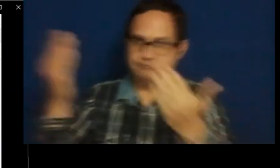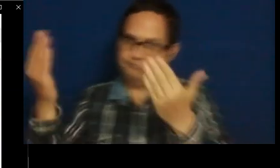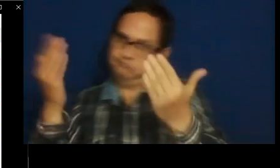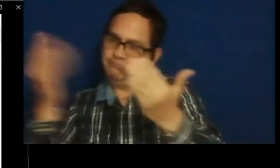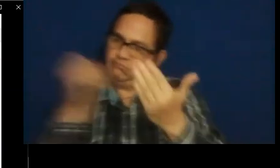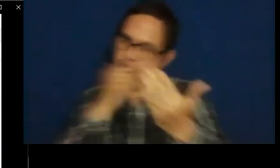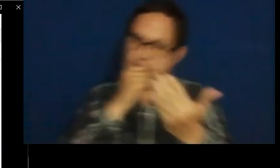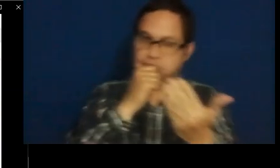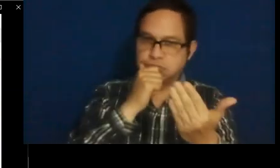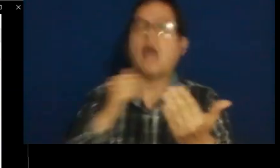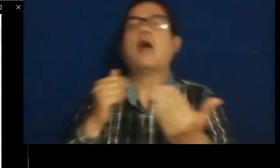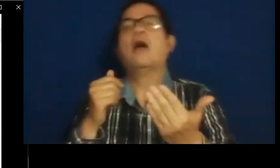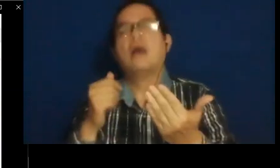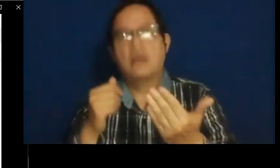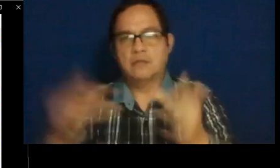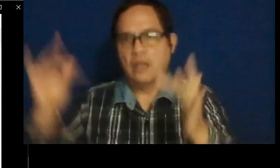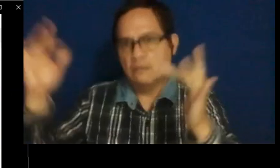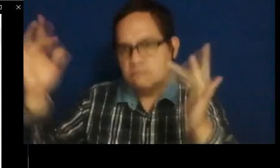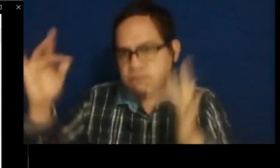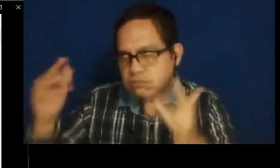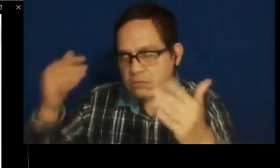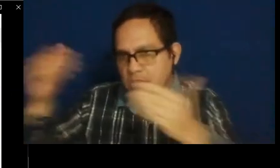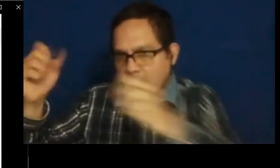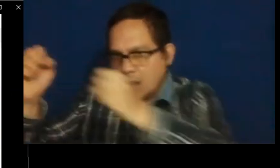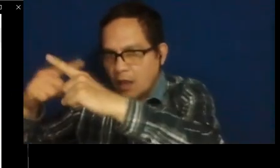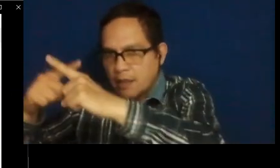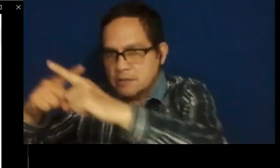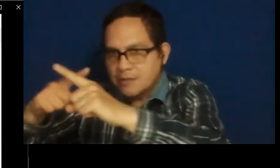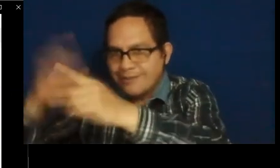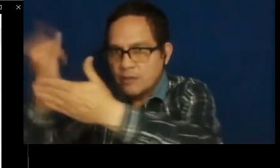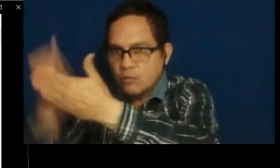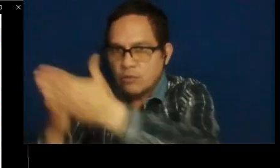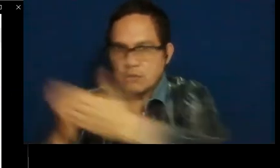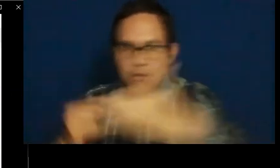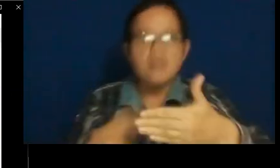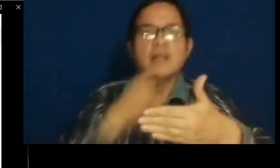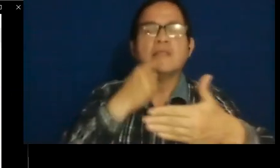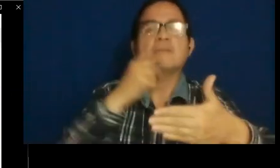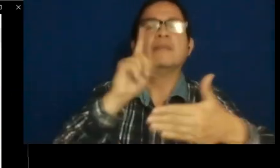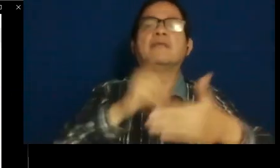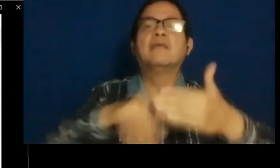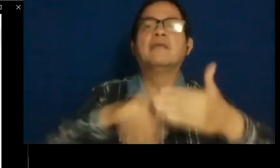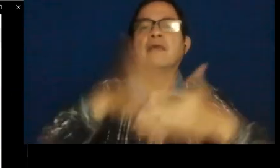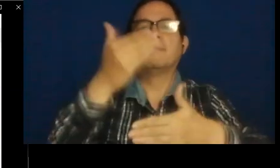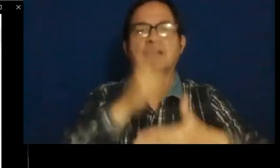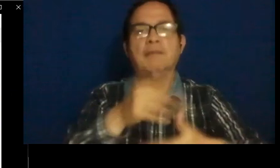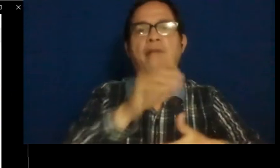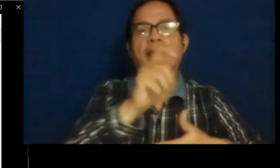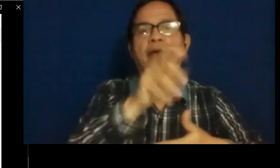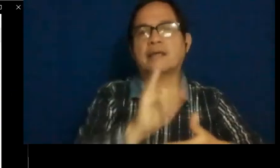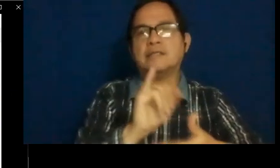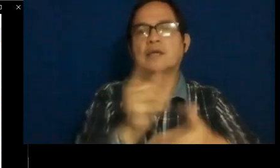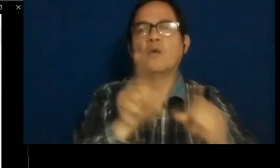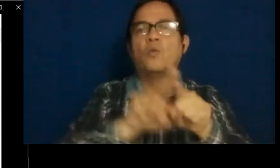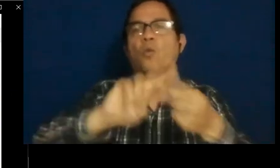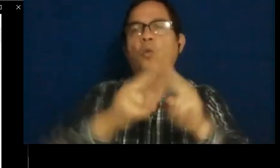Entonces, básicamente aquí en el punto D, al comparar usted las expresiones, me va a decir, mire, la posición inicial que se llama x sub i vale